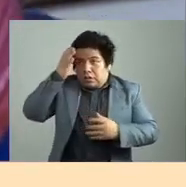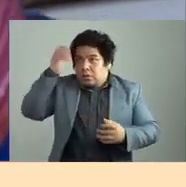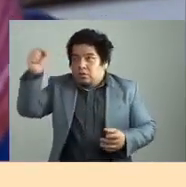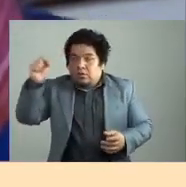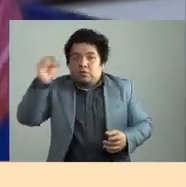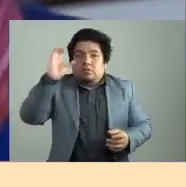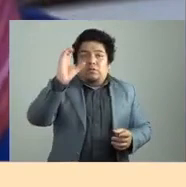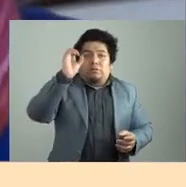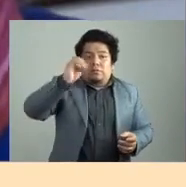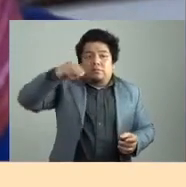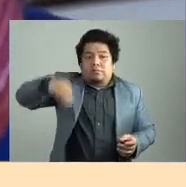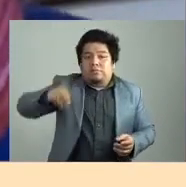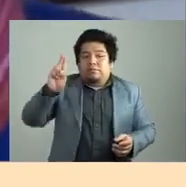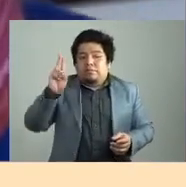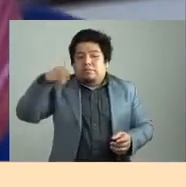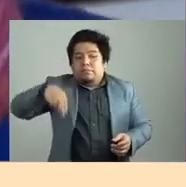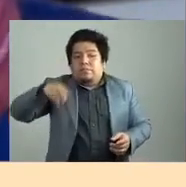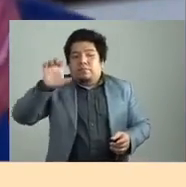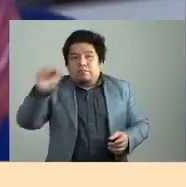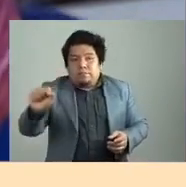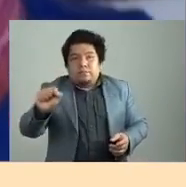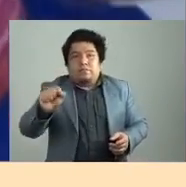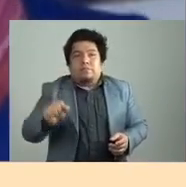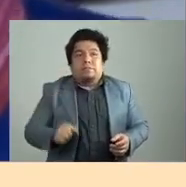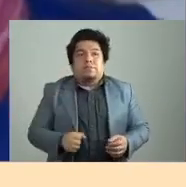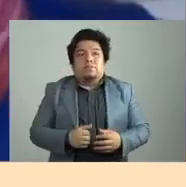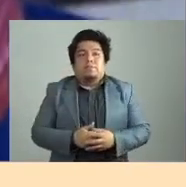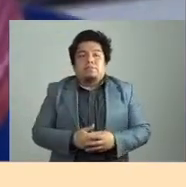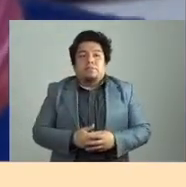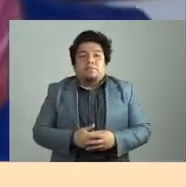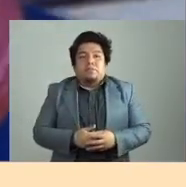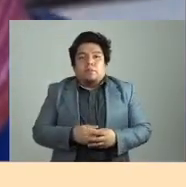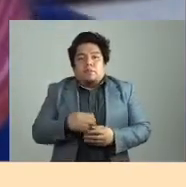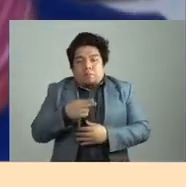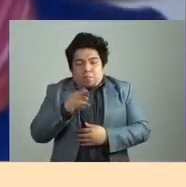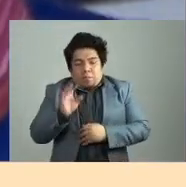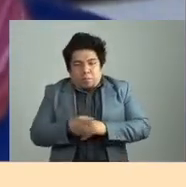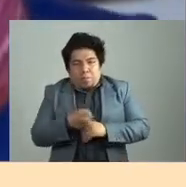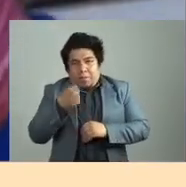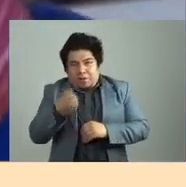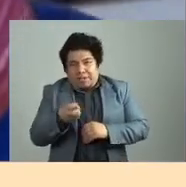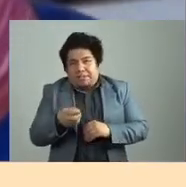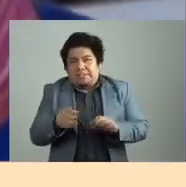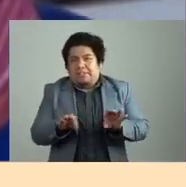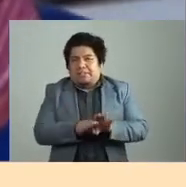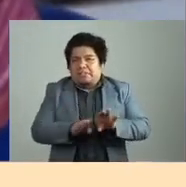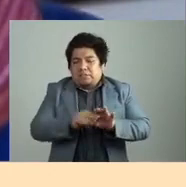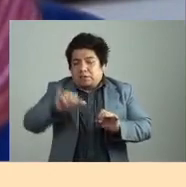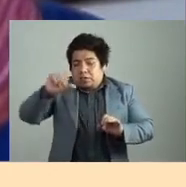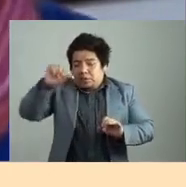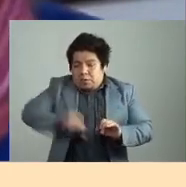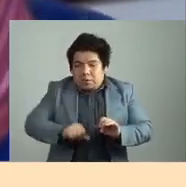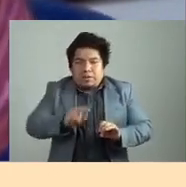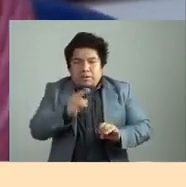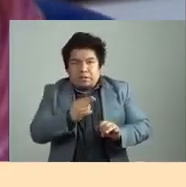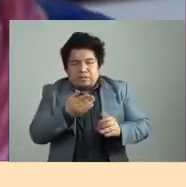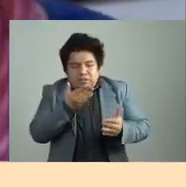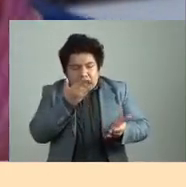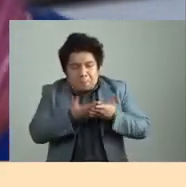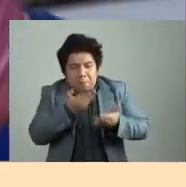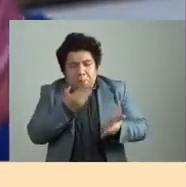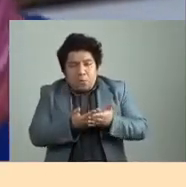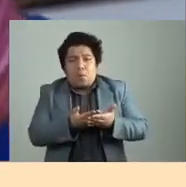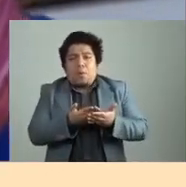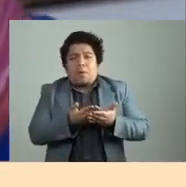todos los tres se deben comenzar a plantear hoy a vivir hoy no claro que ya